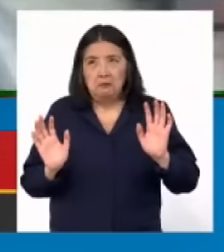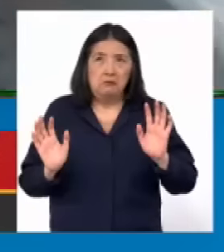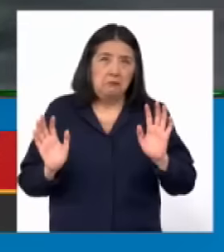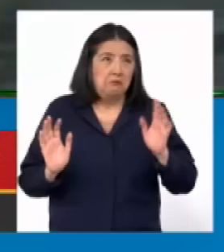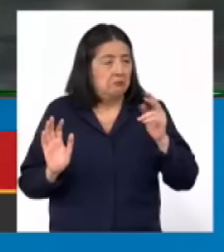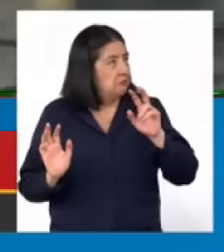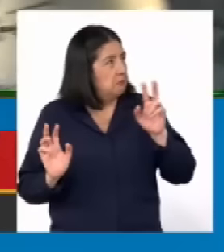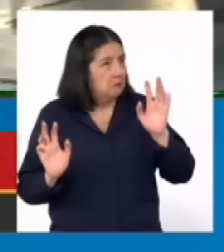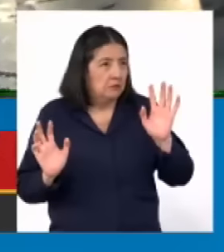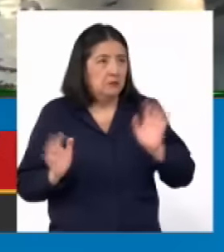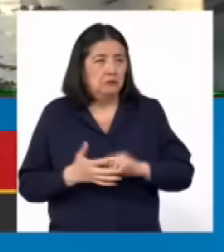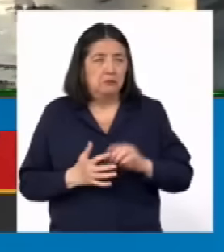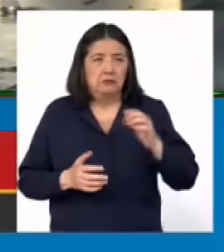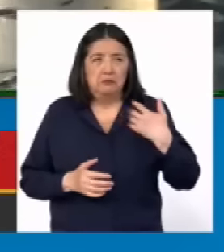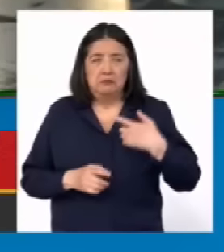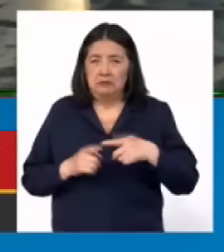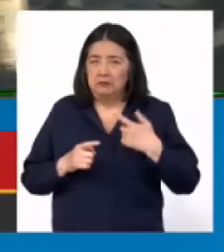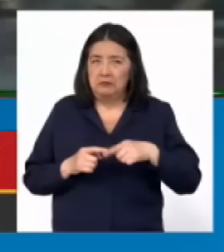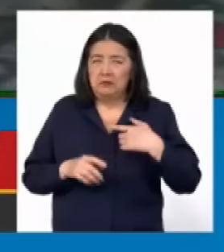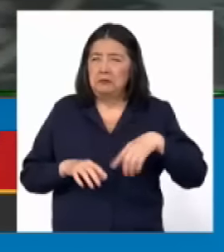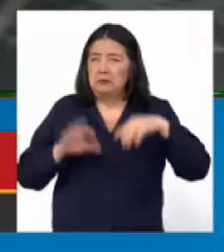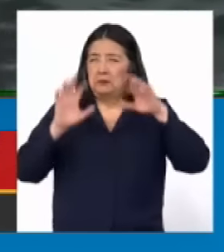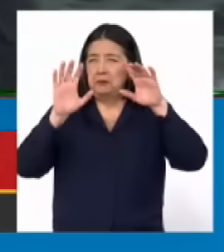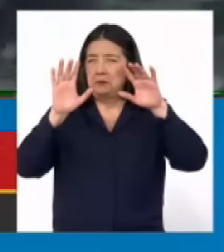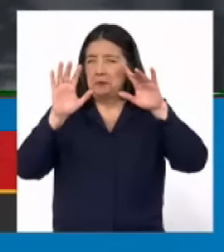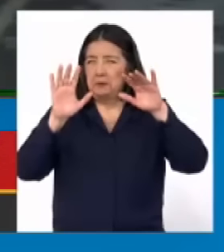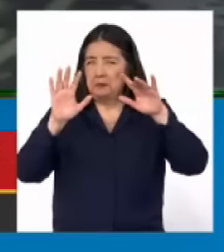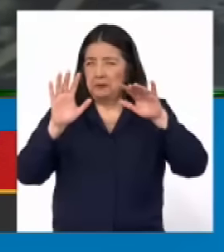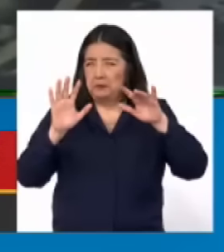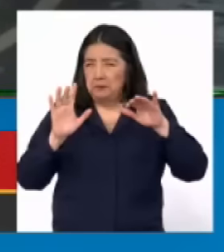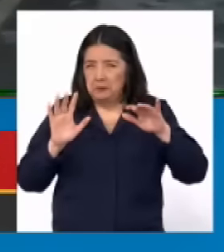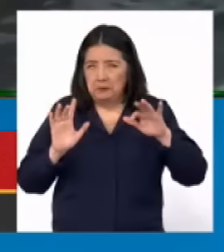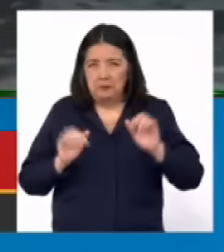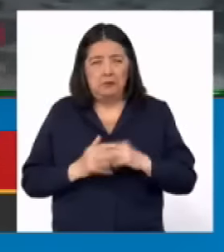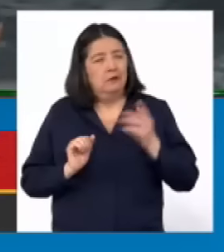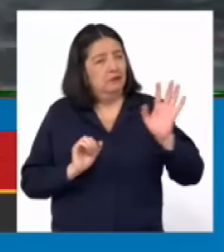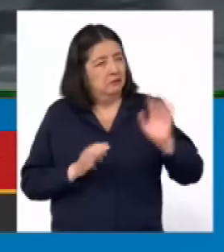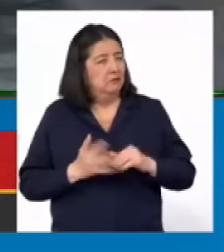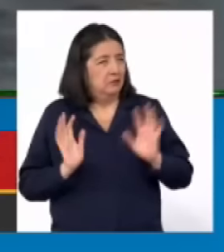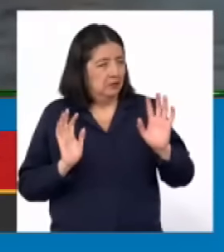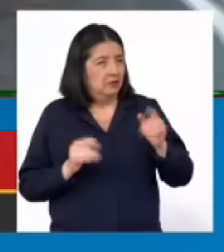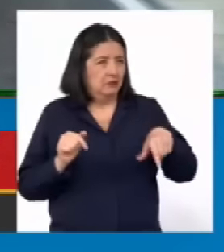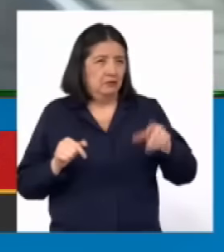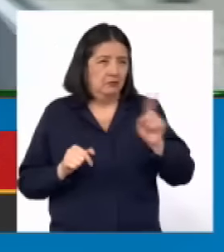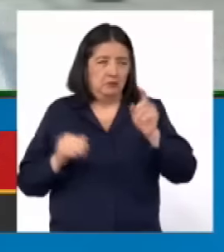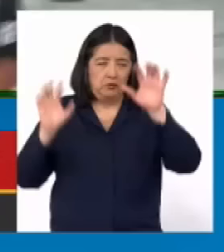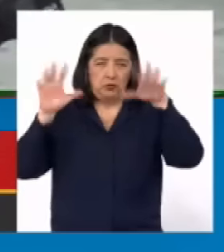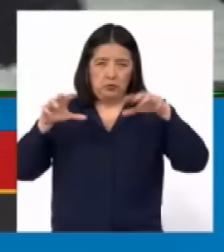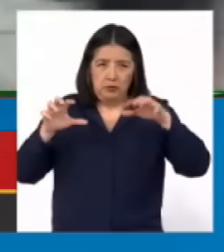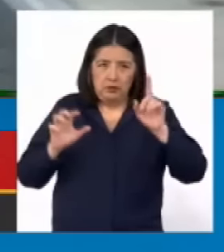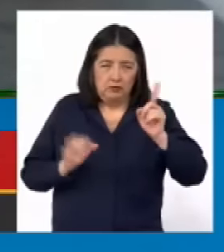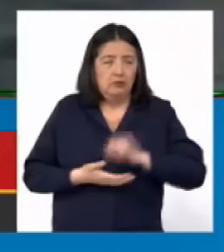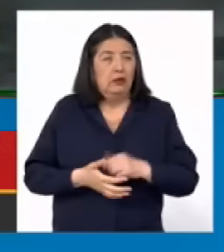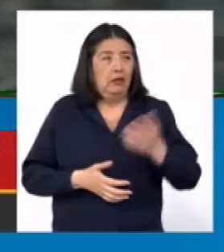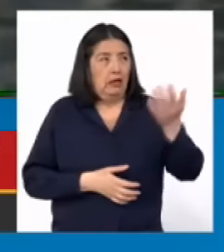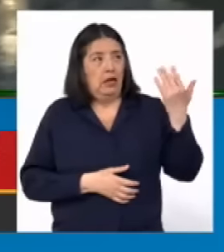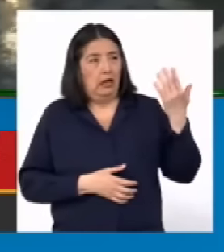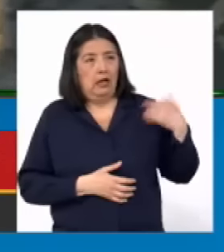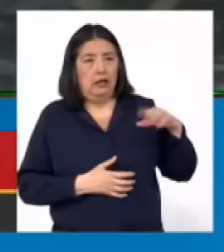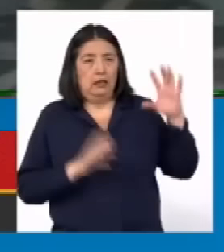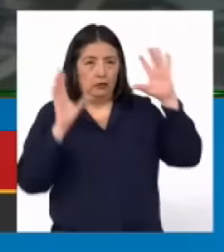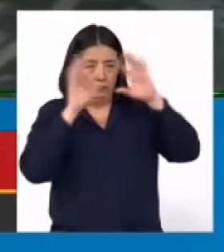probablemente, pero está cayendo una pequeña garúa. Para nosotros sería una pequeña garúa, esto todavía no es lluvia. Lo que hemos tenido